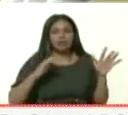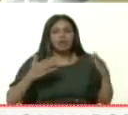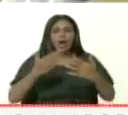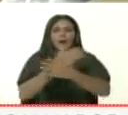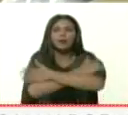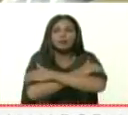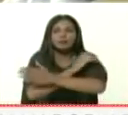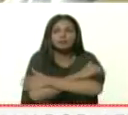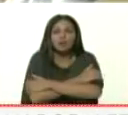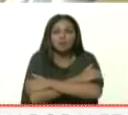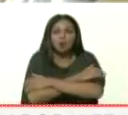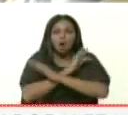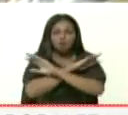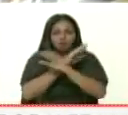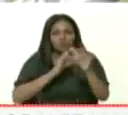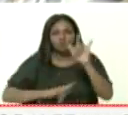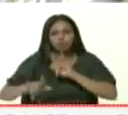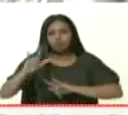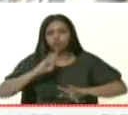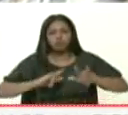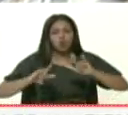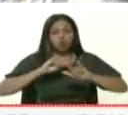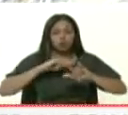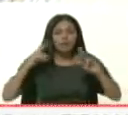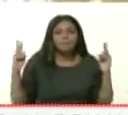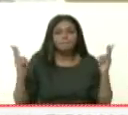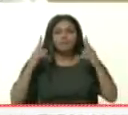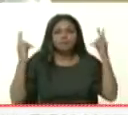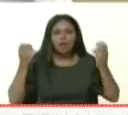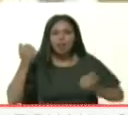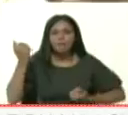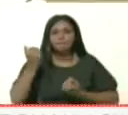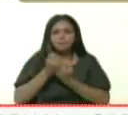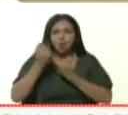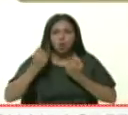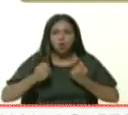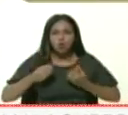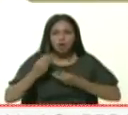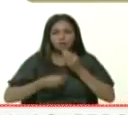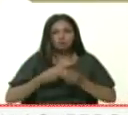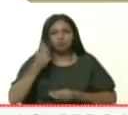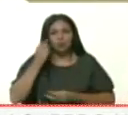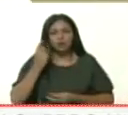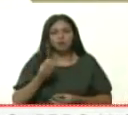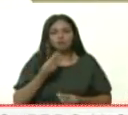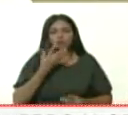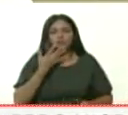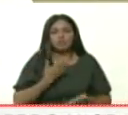abrazamos con el más grande de nuestro amor, y que viva la solidaridad hecha mujer.